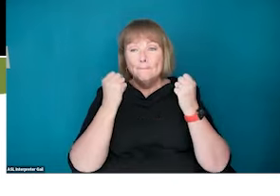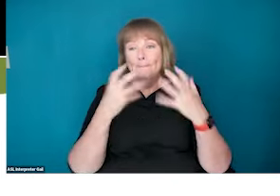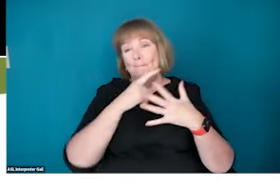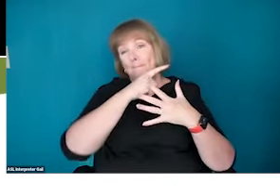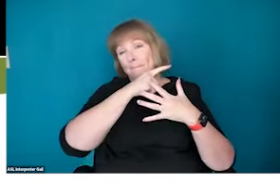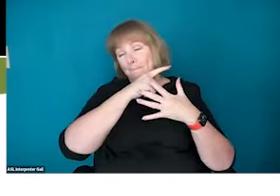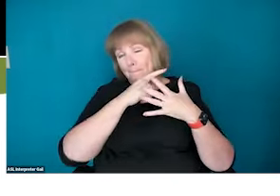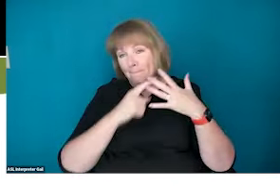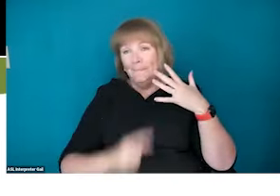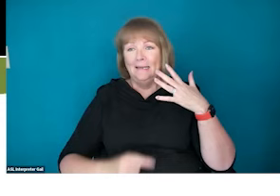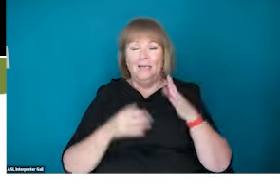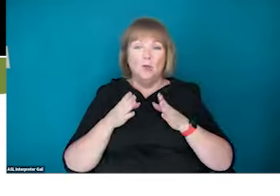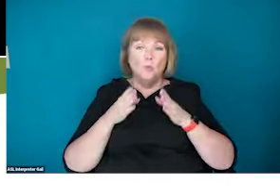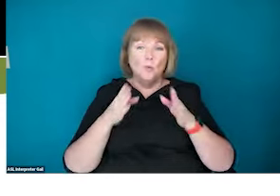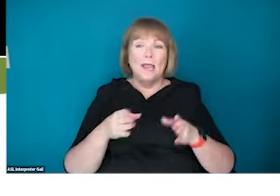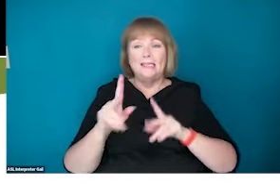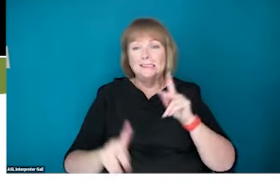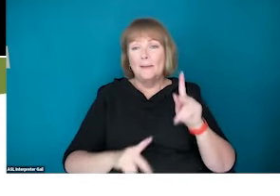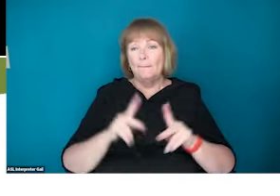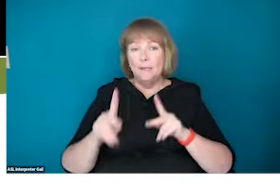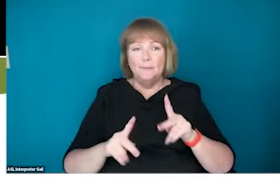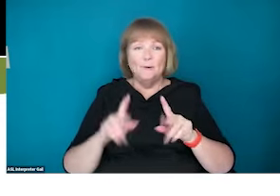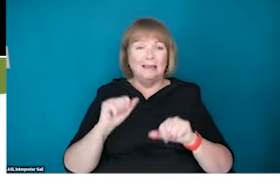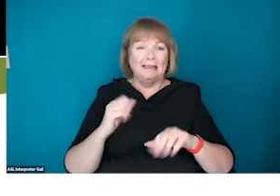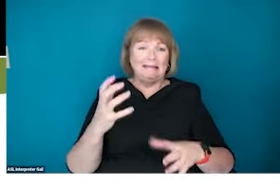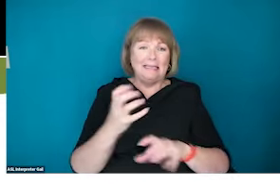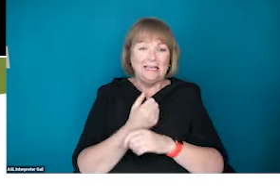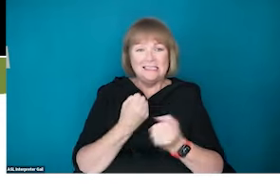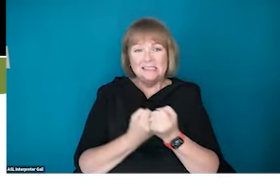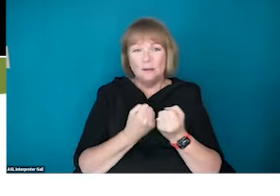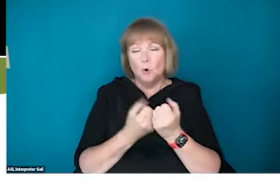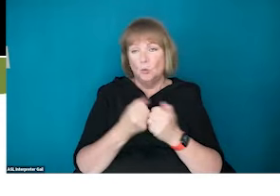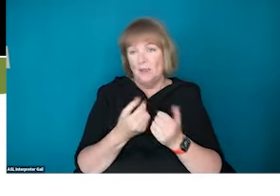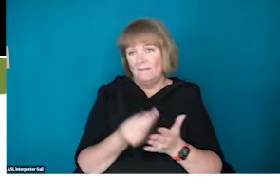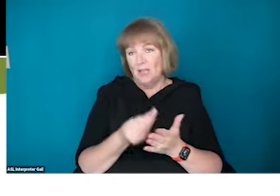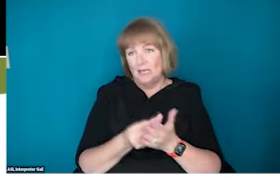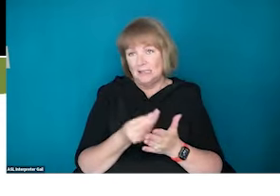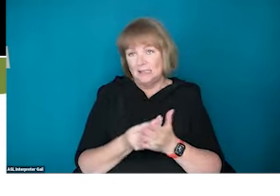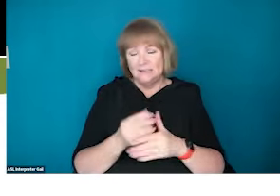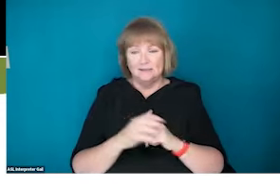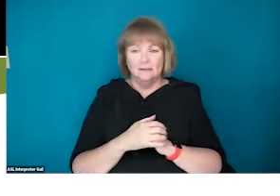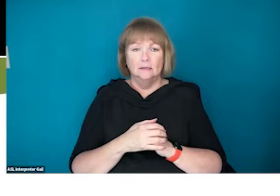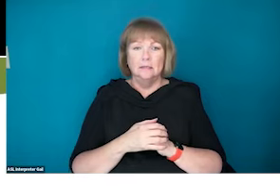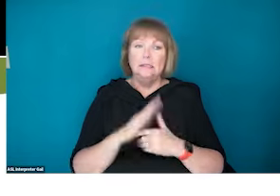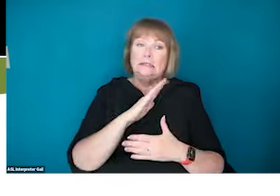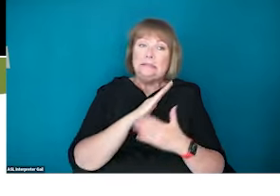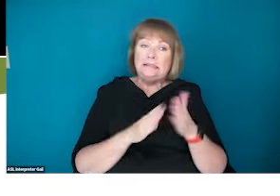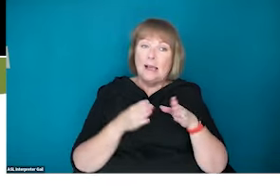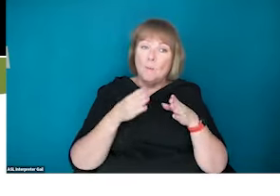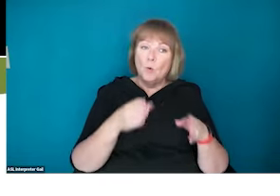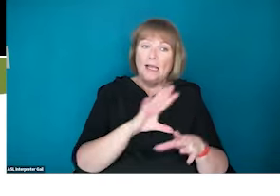las cuentas, límites en las cuentas de, perdón, en las tarjetas de crédito, administradores